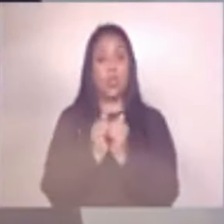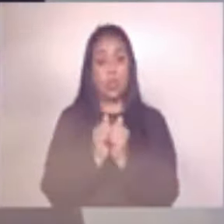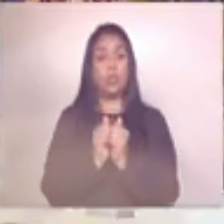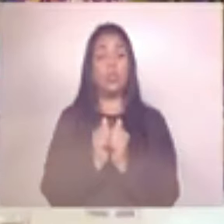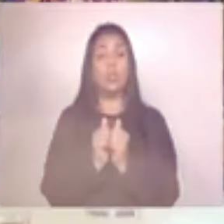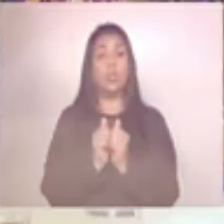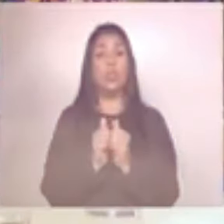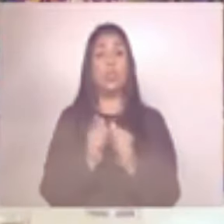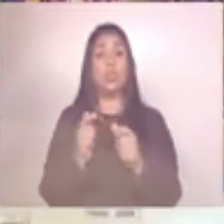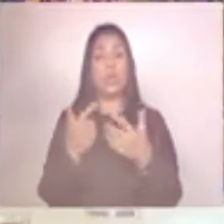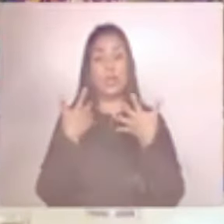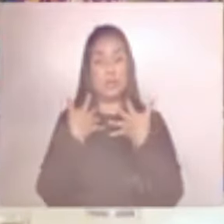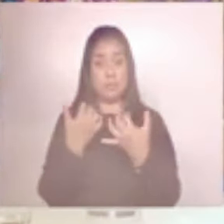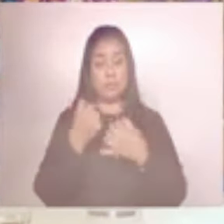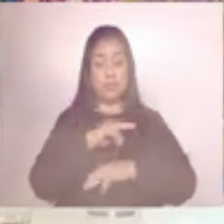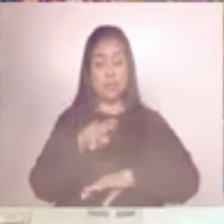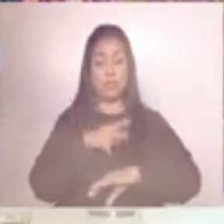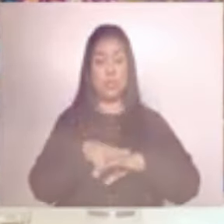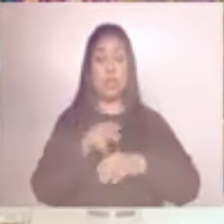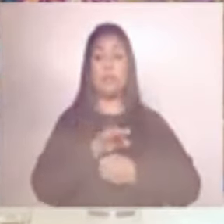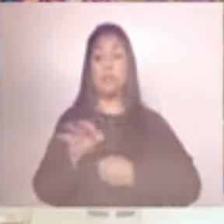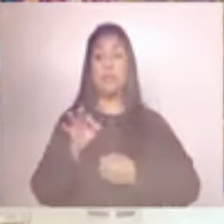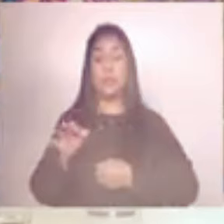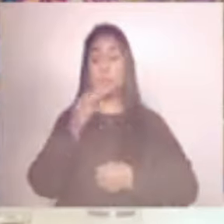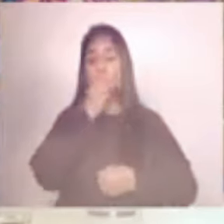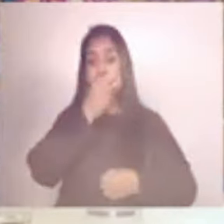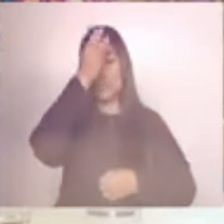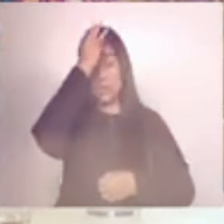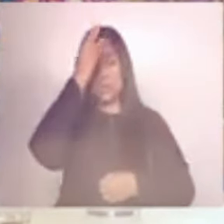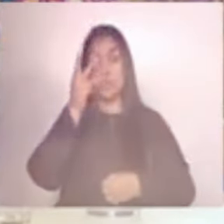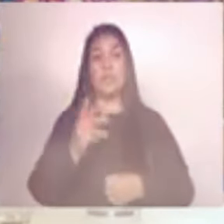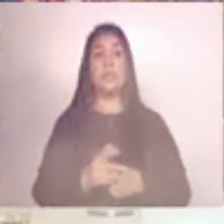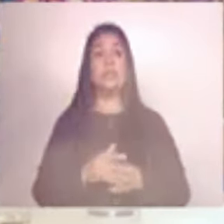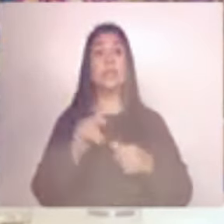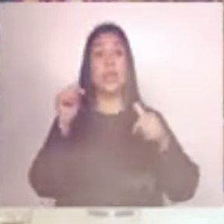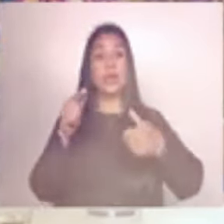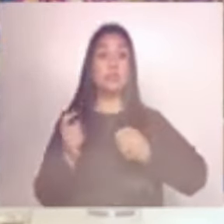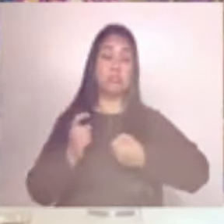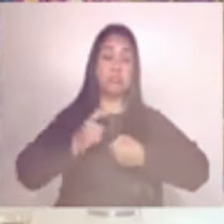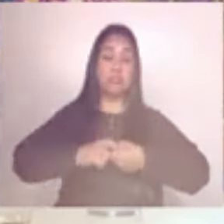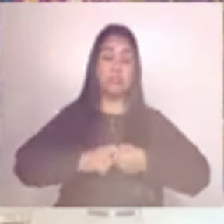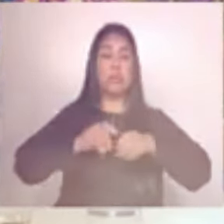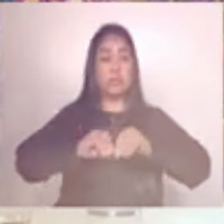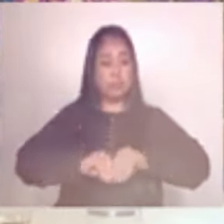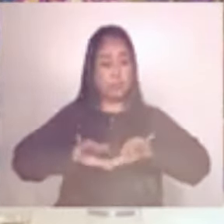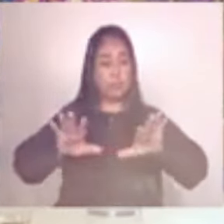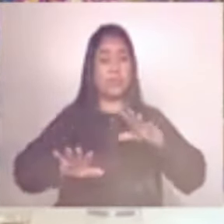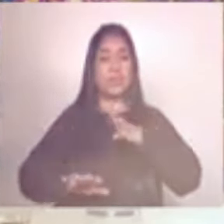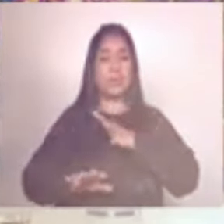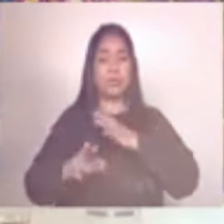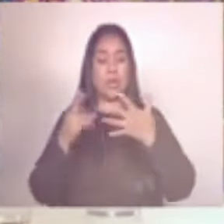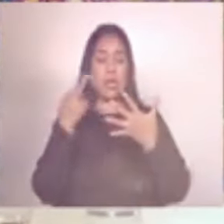la Asamblea Nacional de Pueblos Indígenas y Originarios, estamos llevando a cabo una